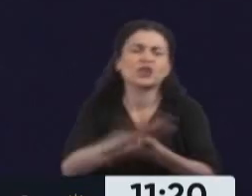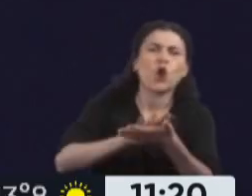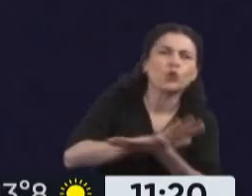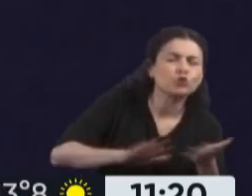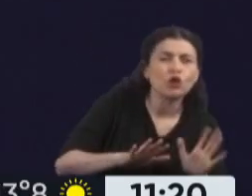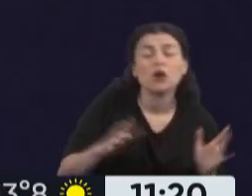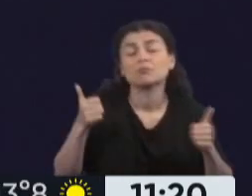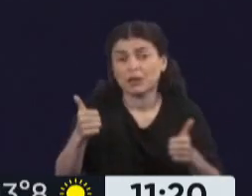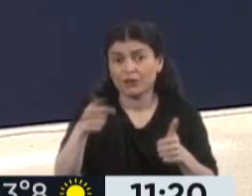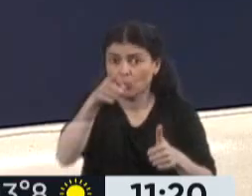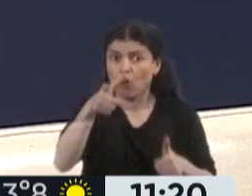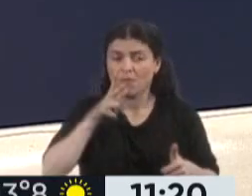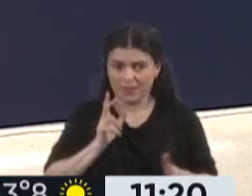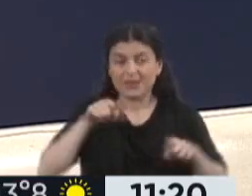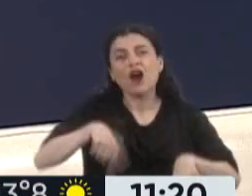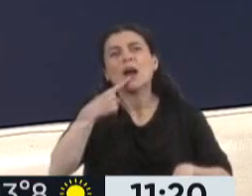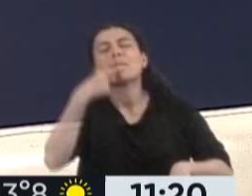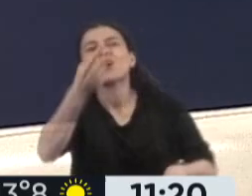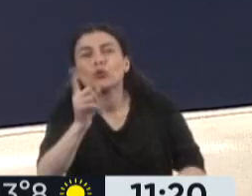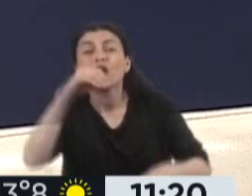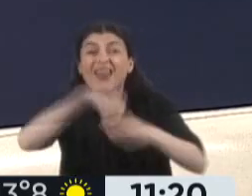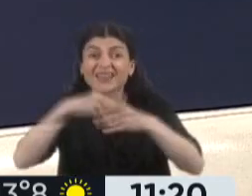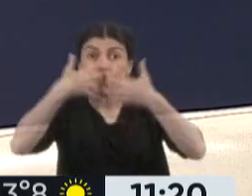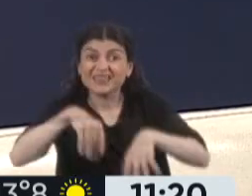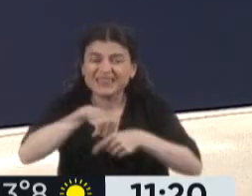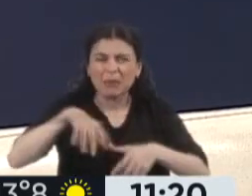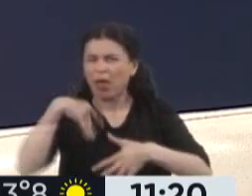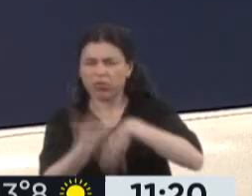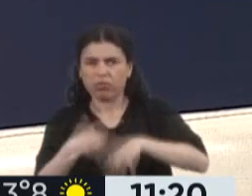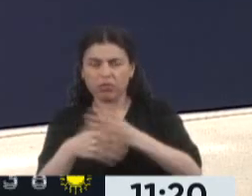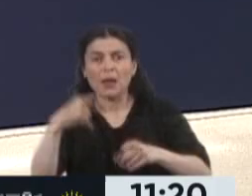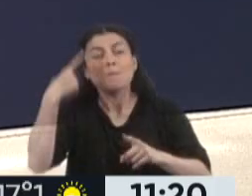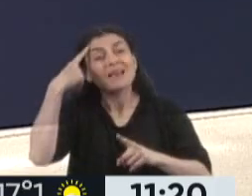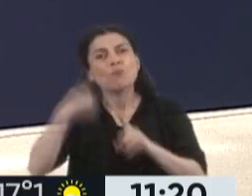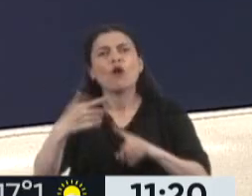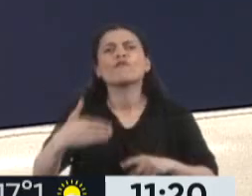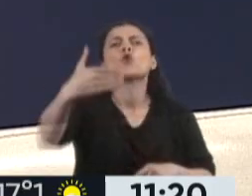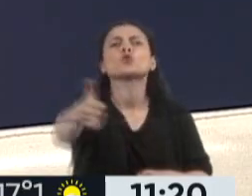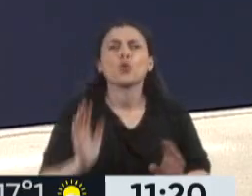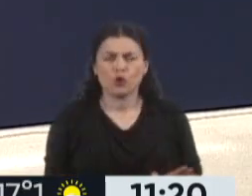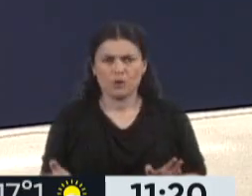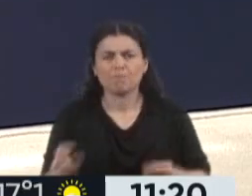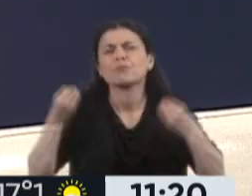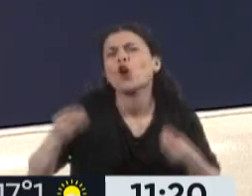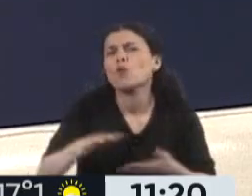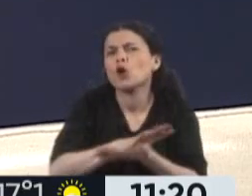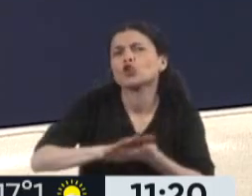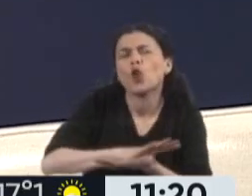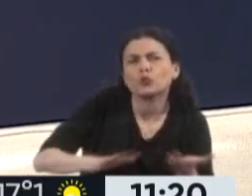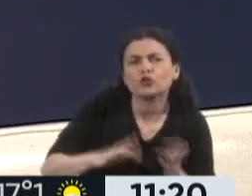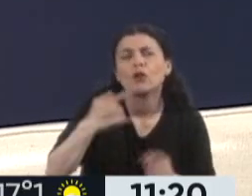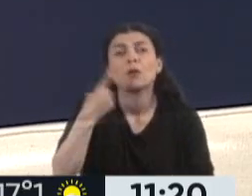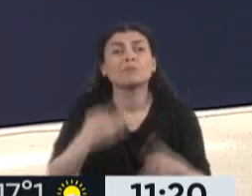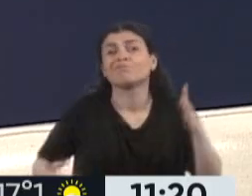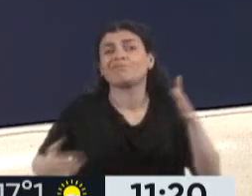la previsión Sí. dentro de ese sistema desordenado hacia adelante, teniendo en cuenta que la principal